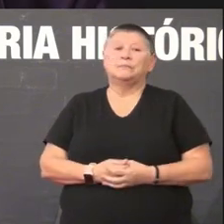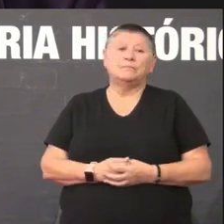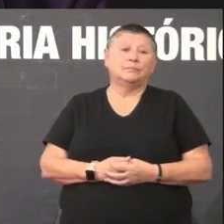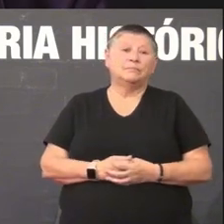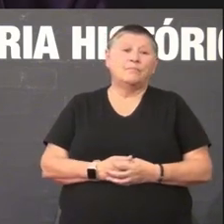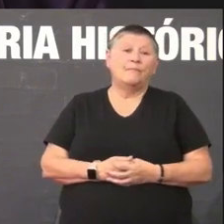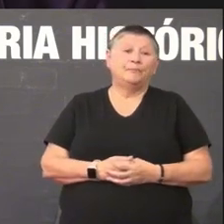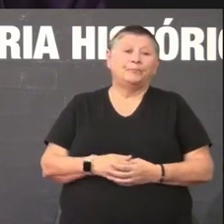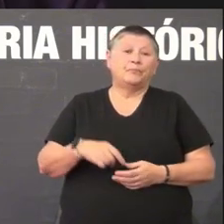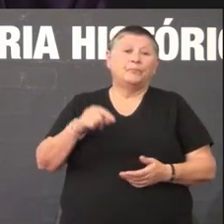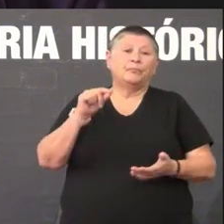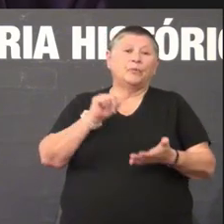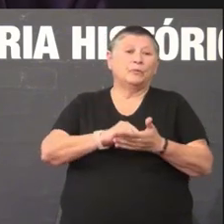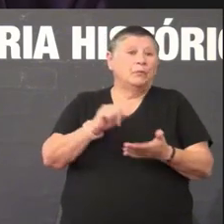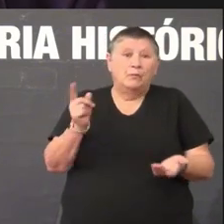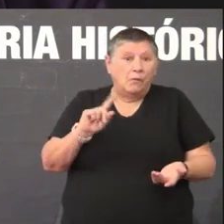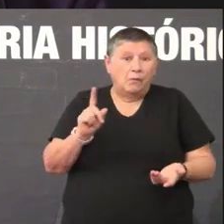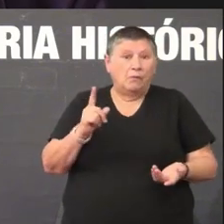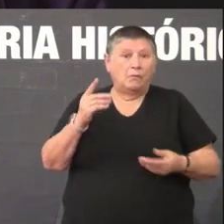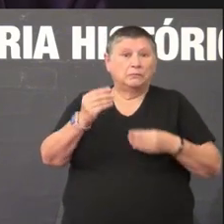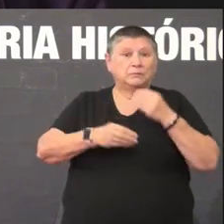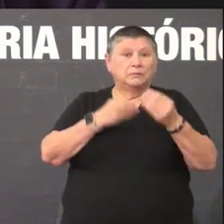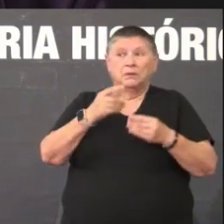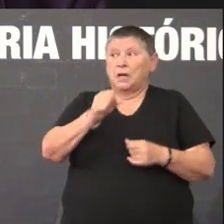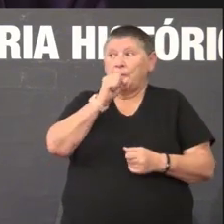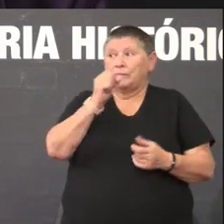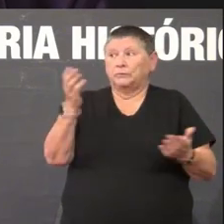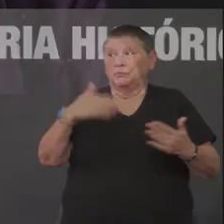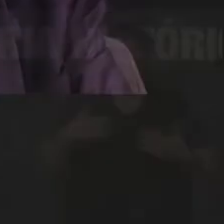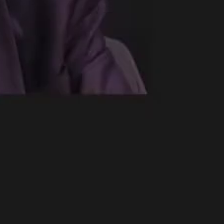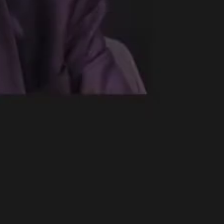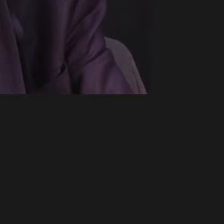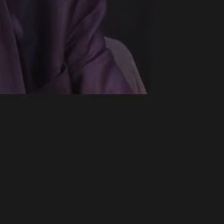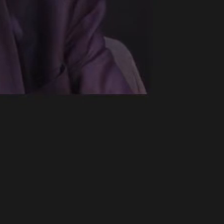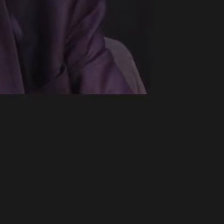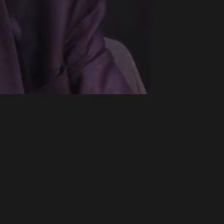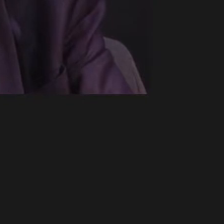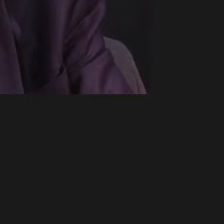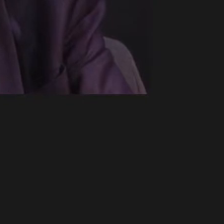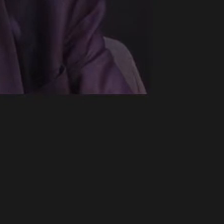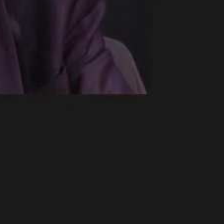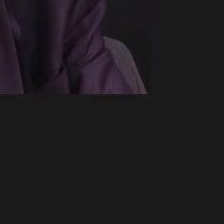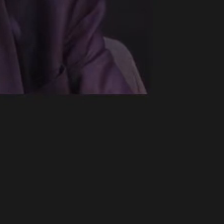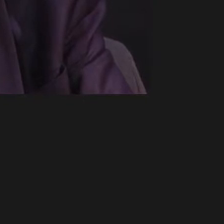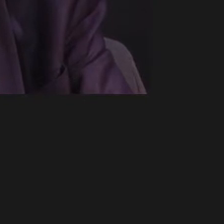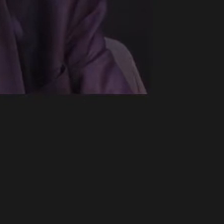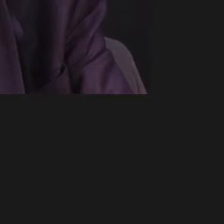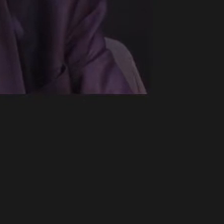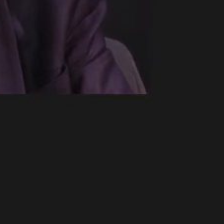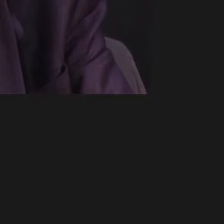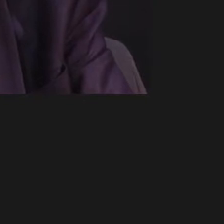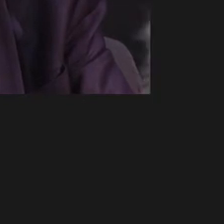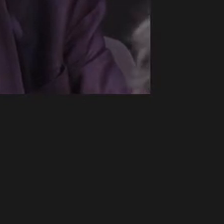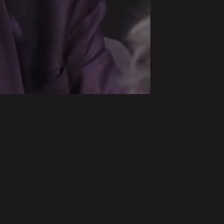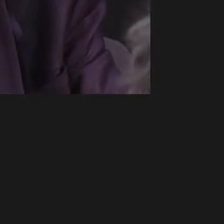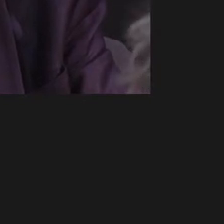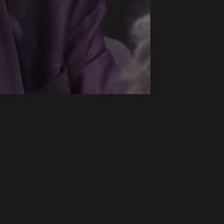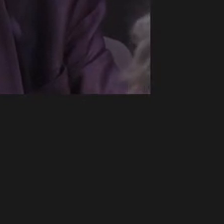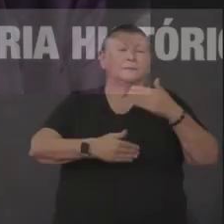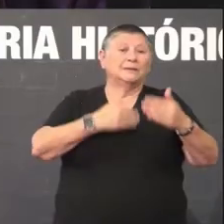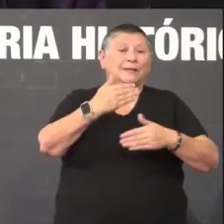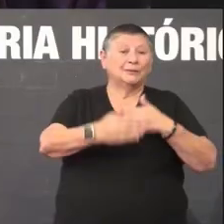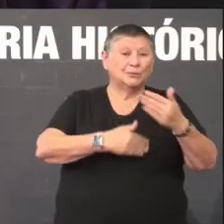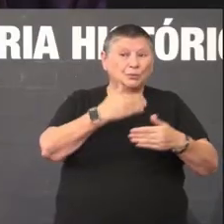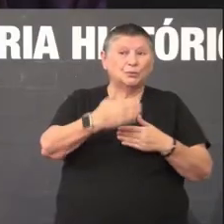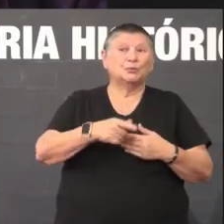Unidos por medio de la CIA consentiron este transcurrir de sucesos en esos finais dos